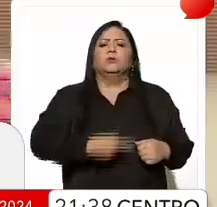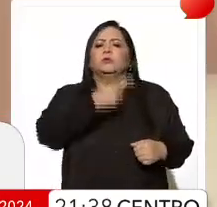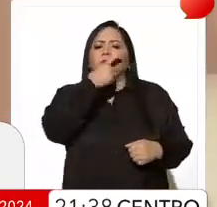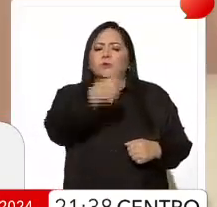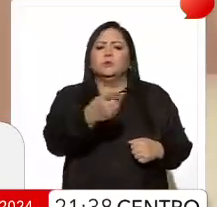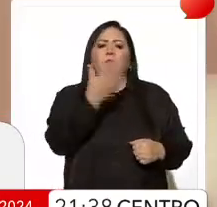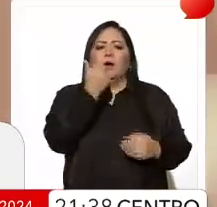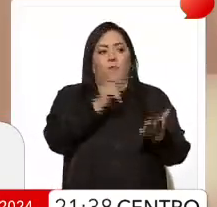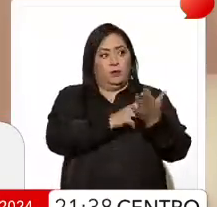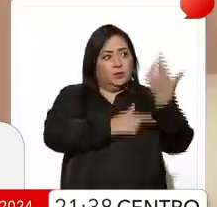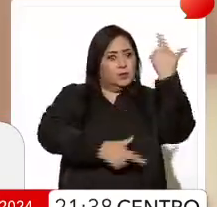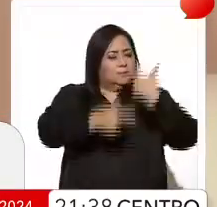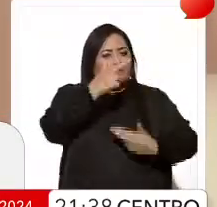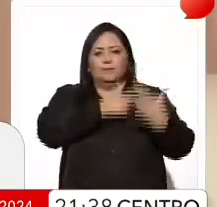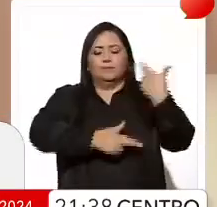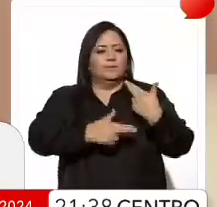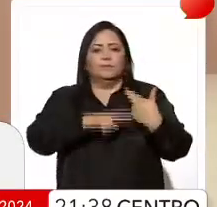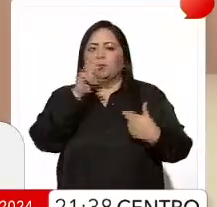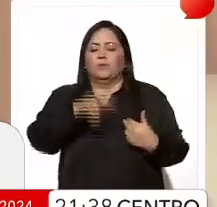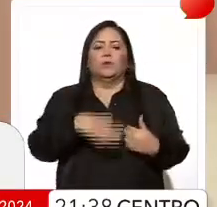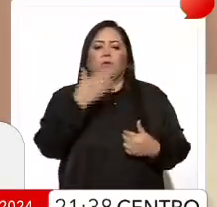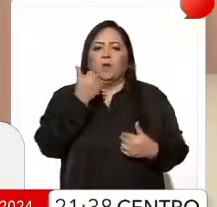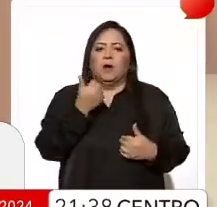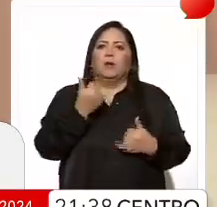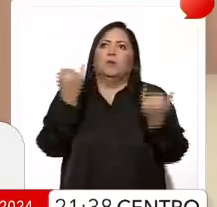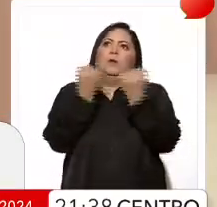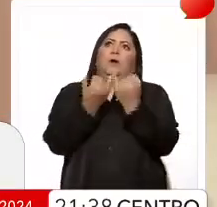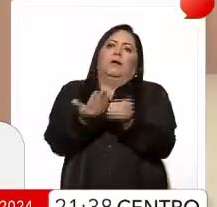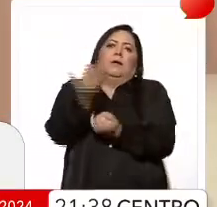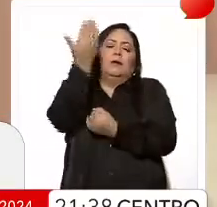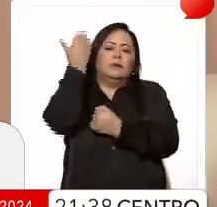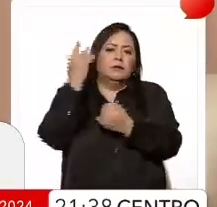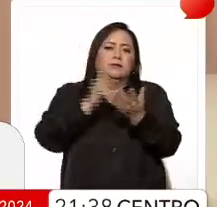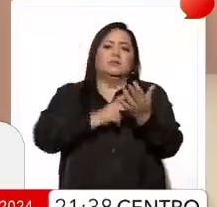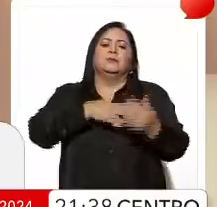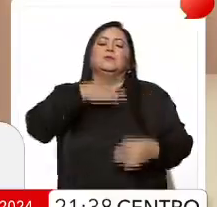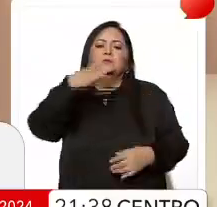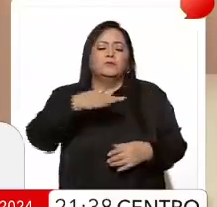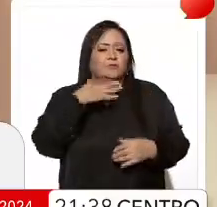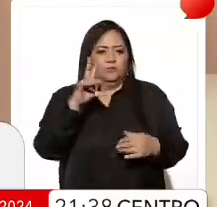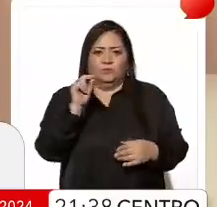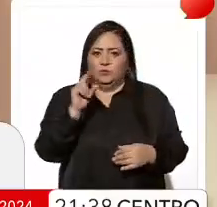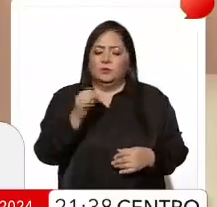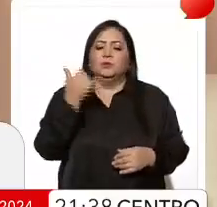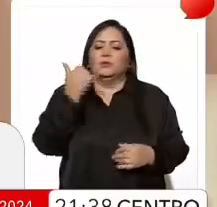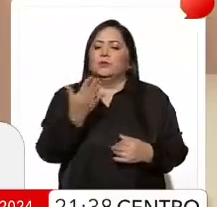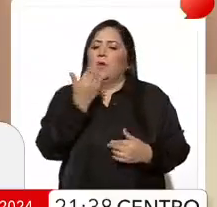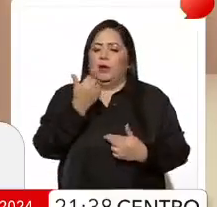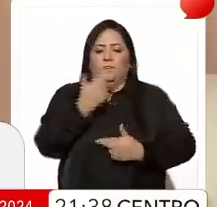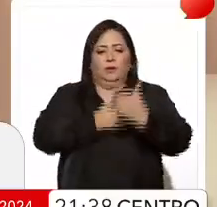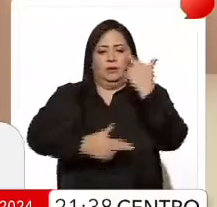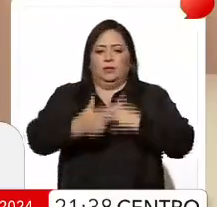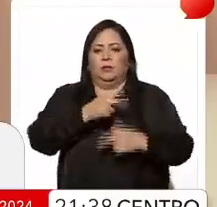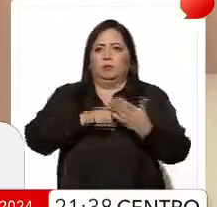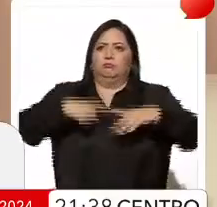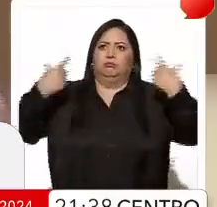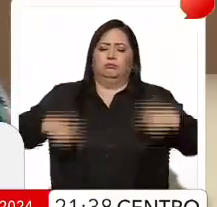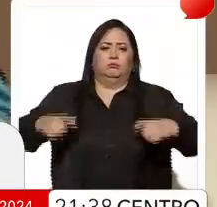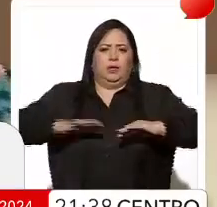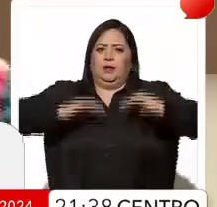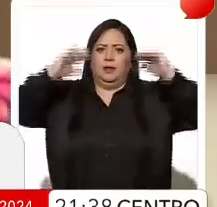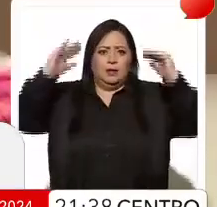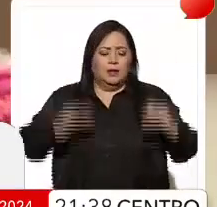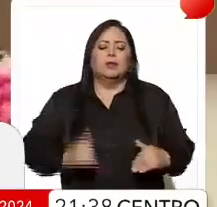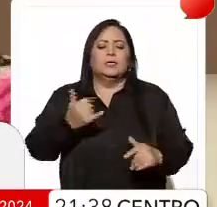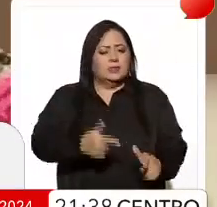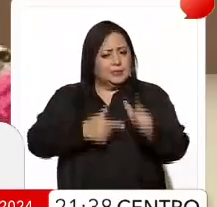no va a haber regresiones que no va a haber vuelta al pasado que no va a regresar la corrupción Y no van a regresar los privilegios y